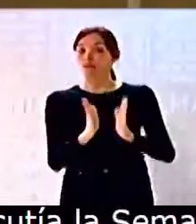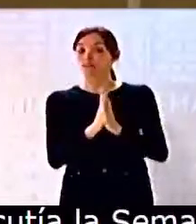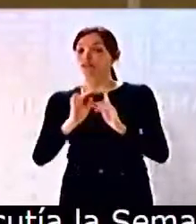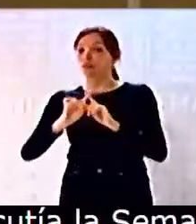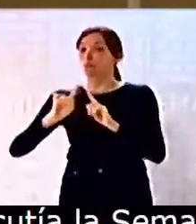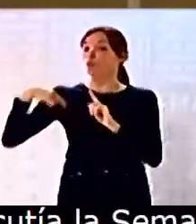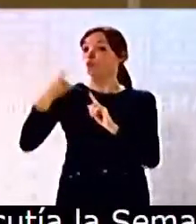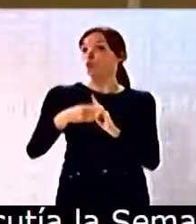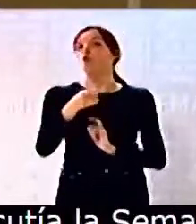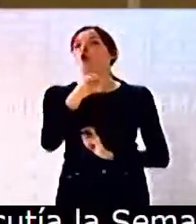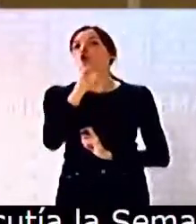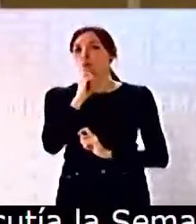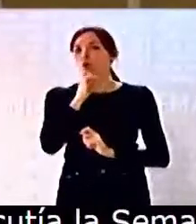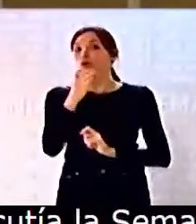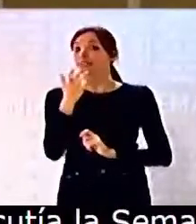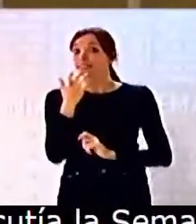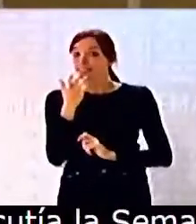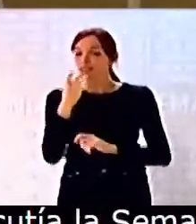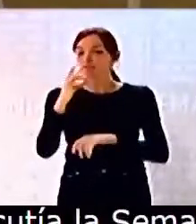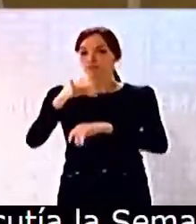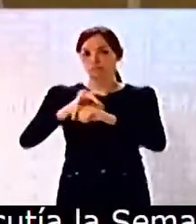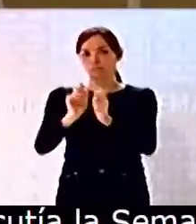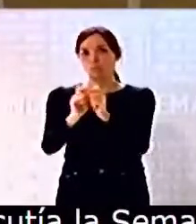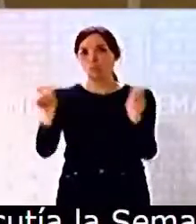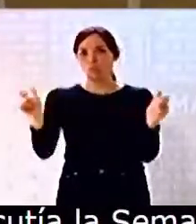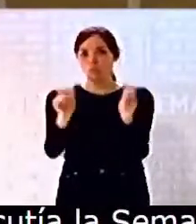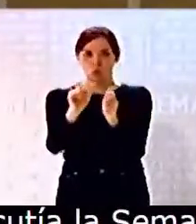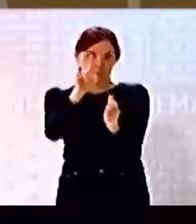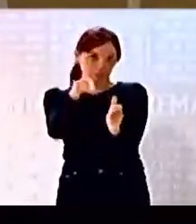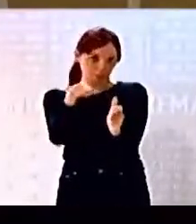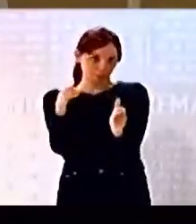cifras de incidencia. En el día de hoy